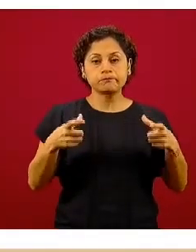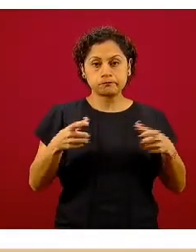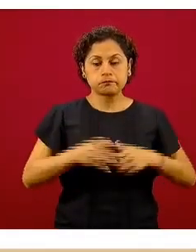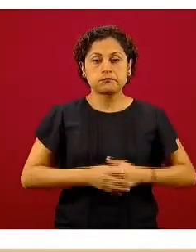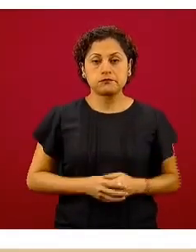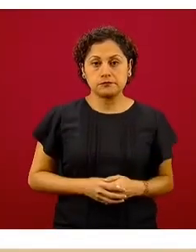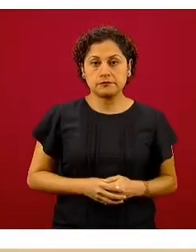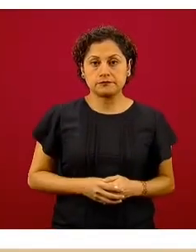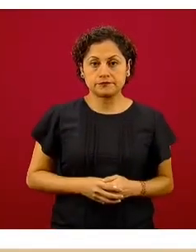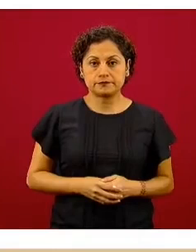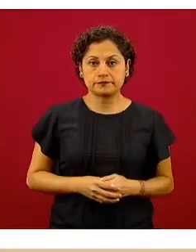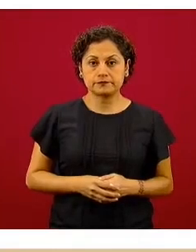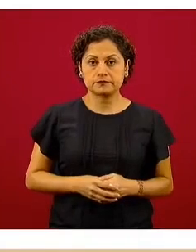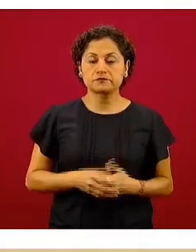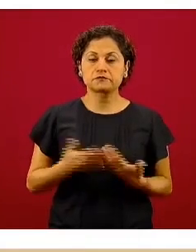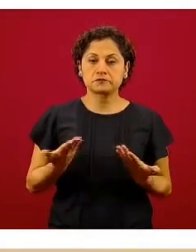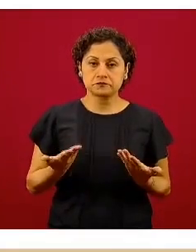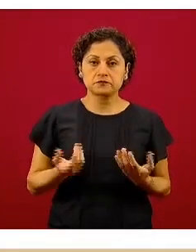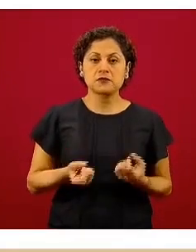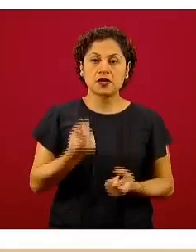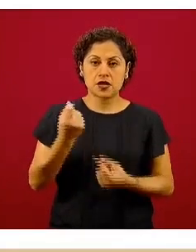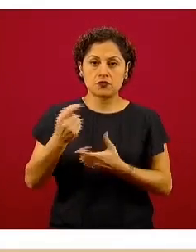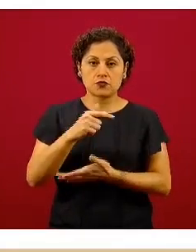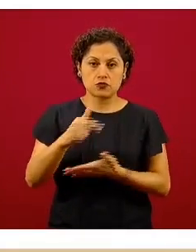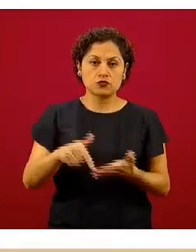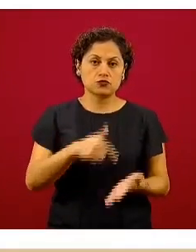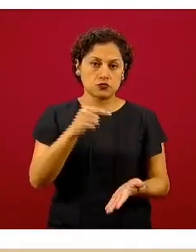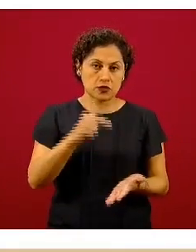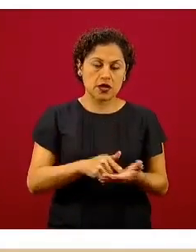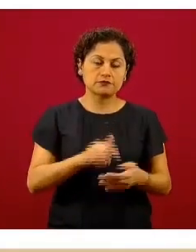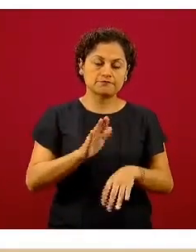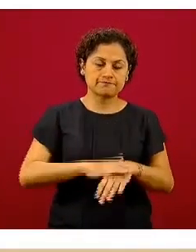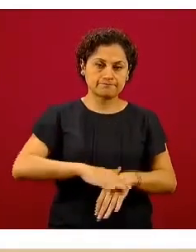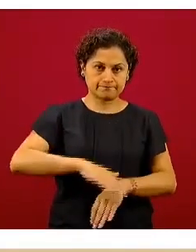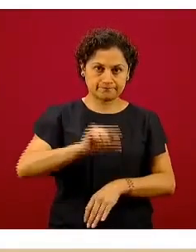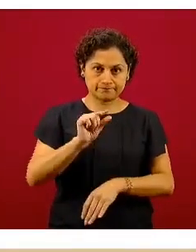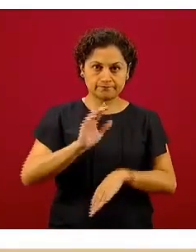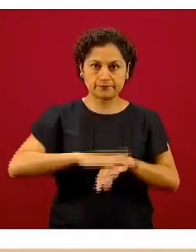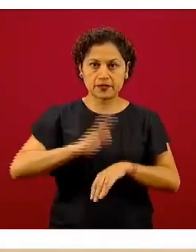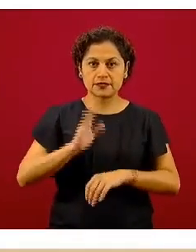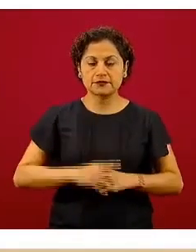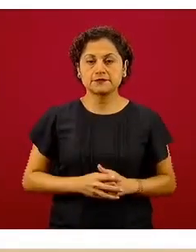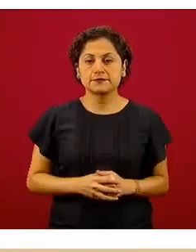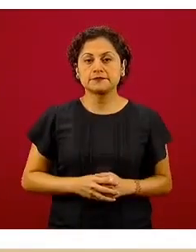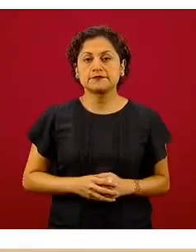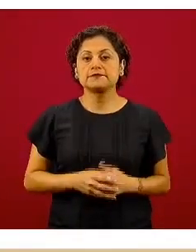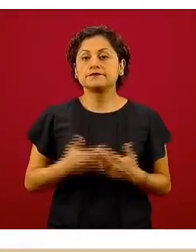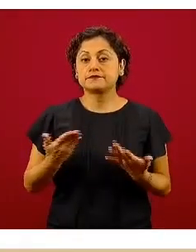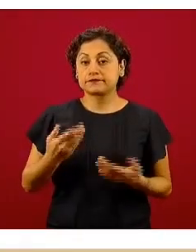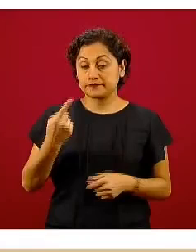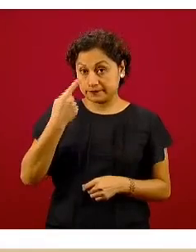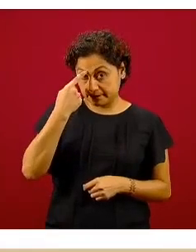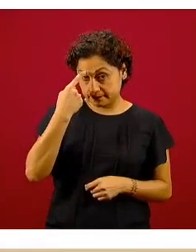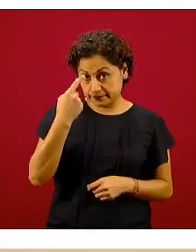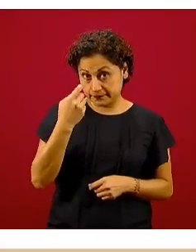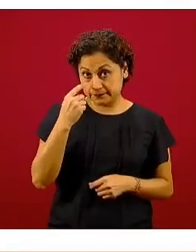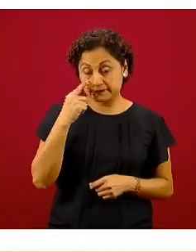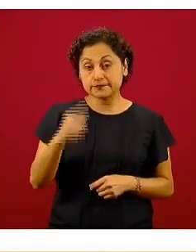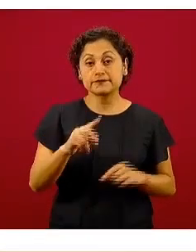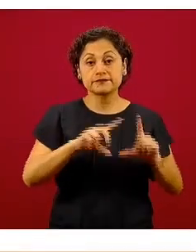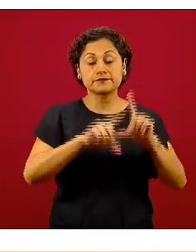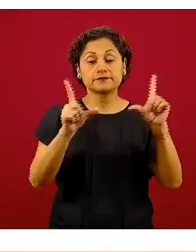se ha incrementado en algunos puntos porcentuales en los últimos días. Veamos los números para México en la siguiente